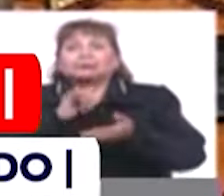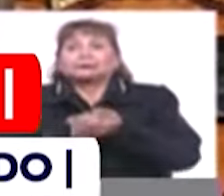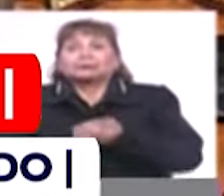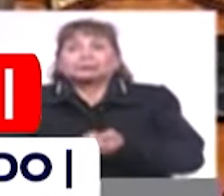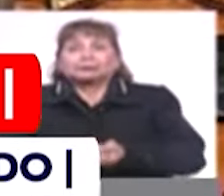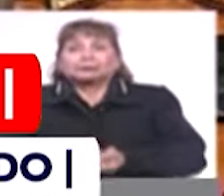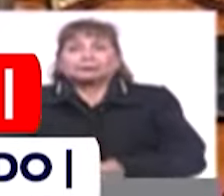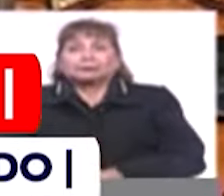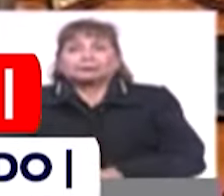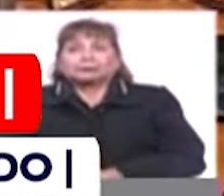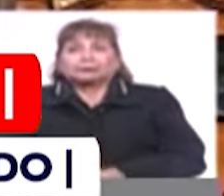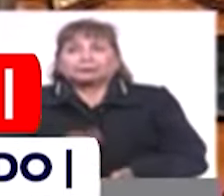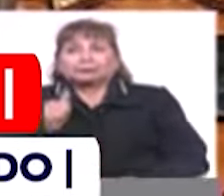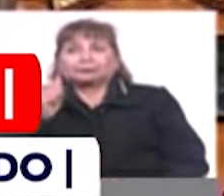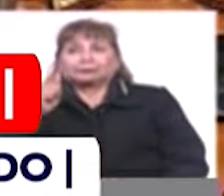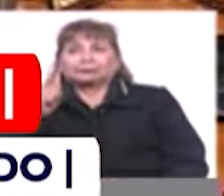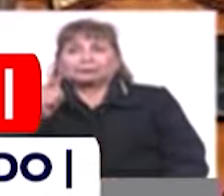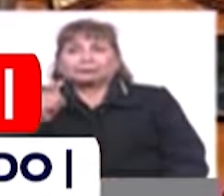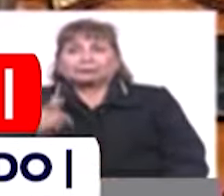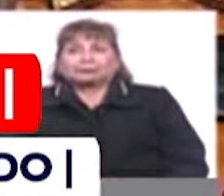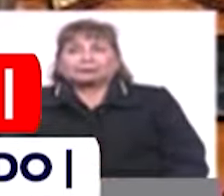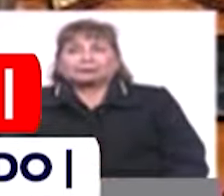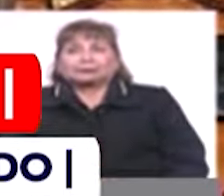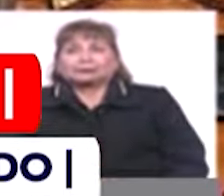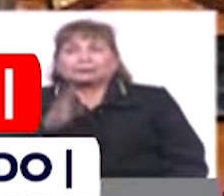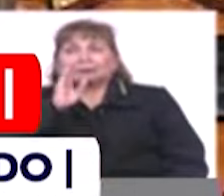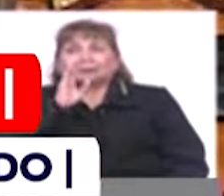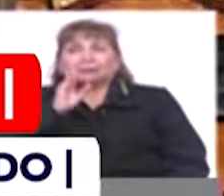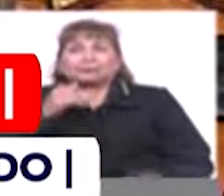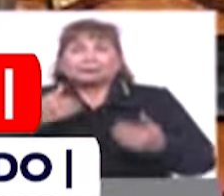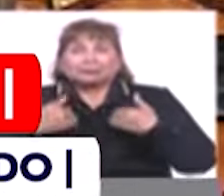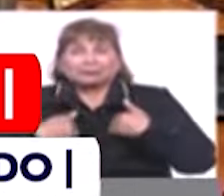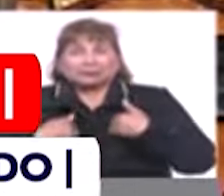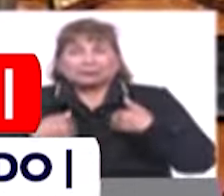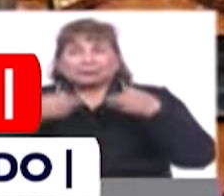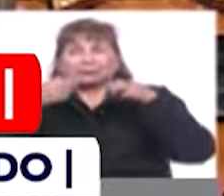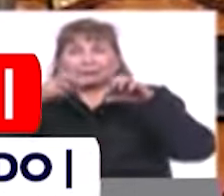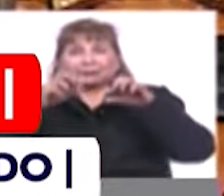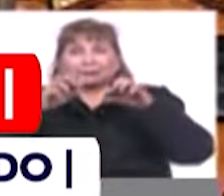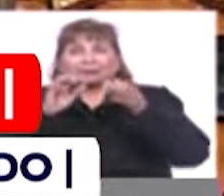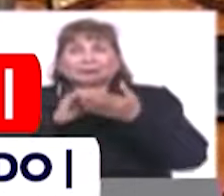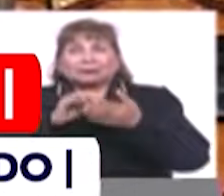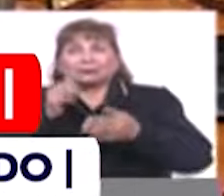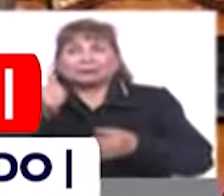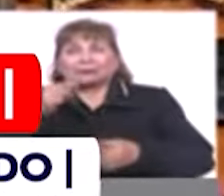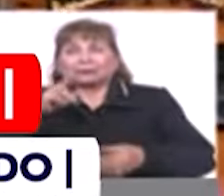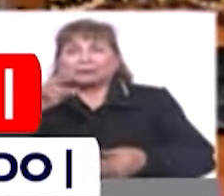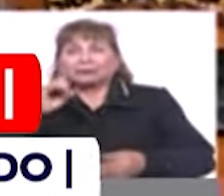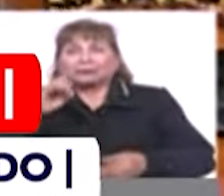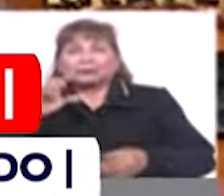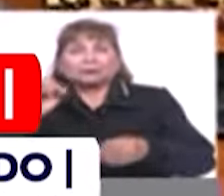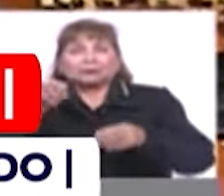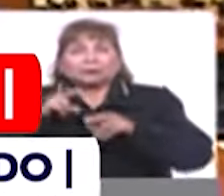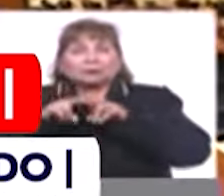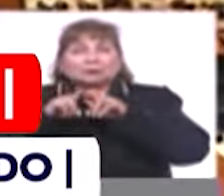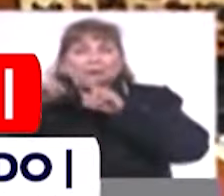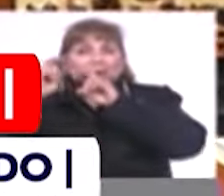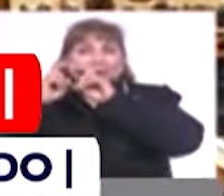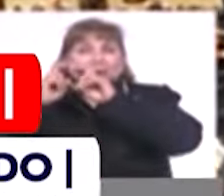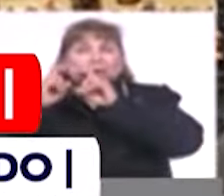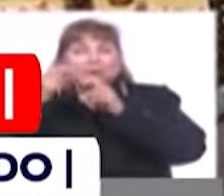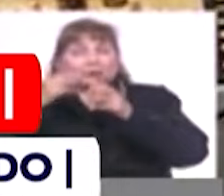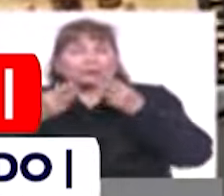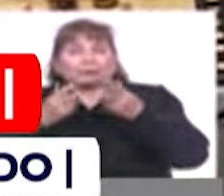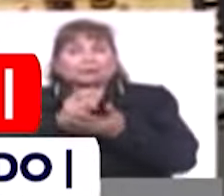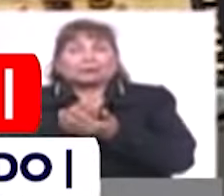que tenemos que pedir permiso al tren de aragua porque creo que le ha incomodado las preguntas que he hecho eso